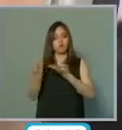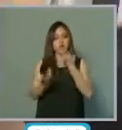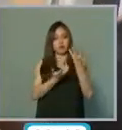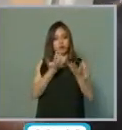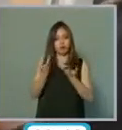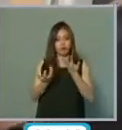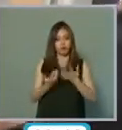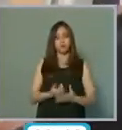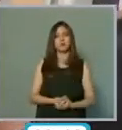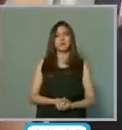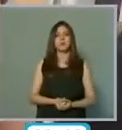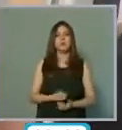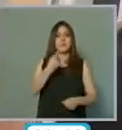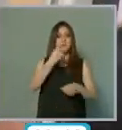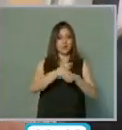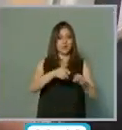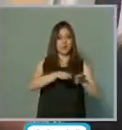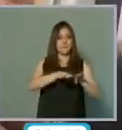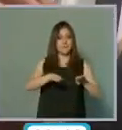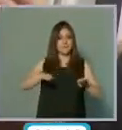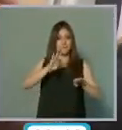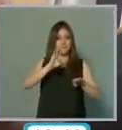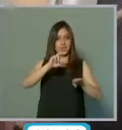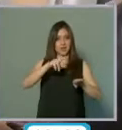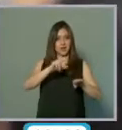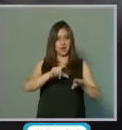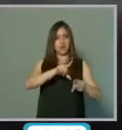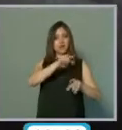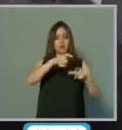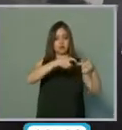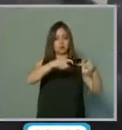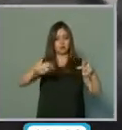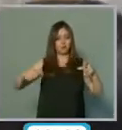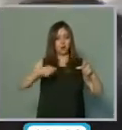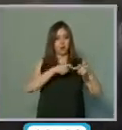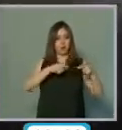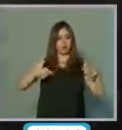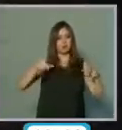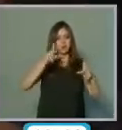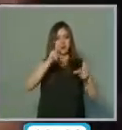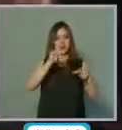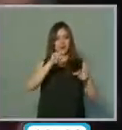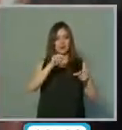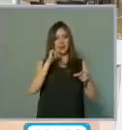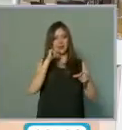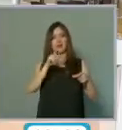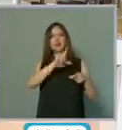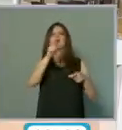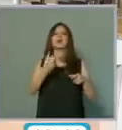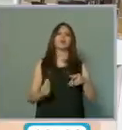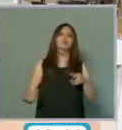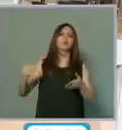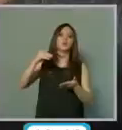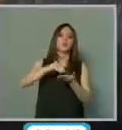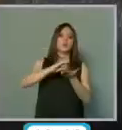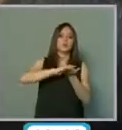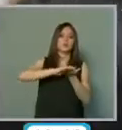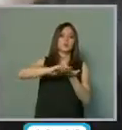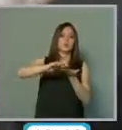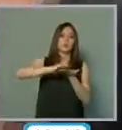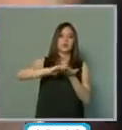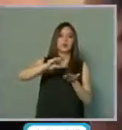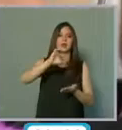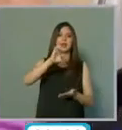Pongo una capa de bechamel, pongo encima nuestra pasta y entonces comienzo armando. Comenzamos armando primero una con